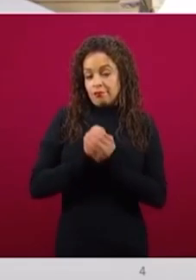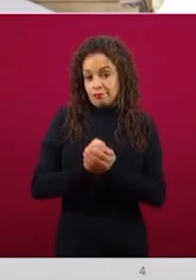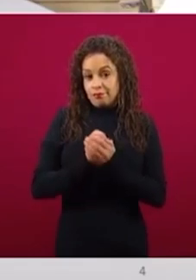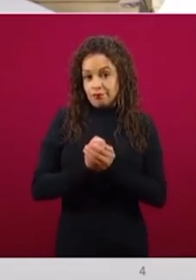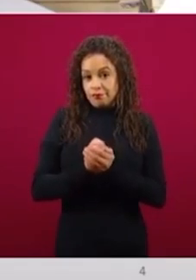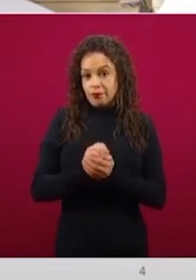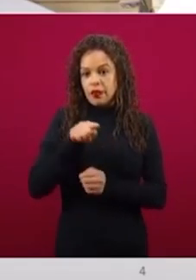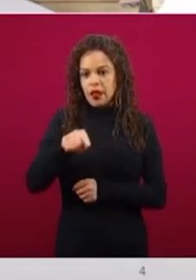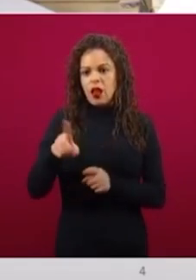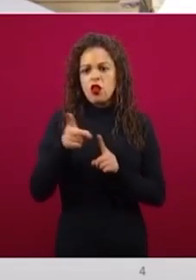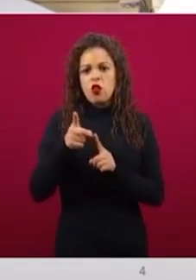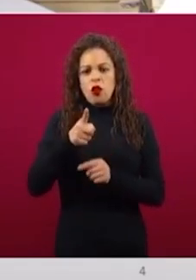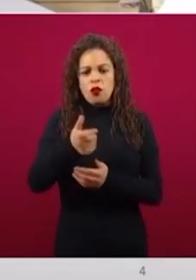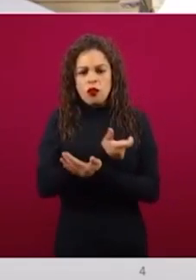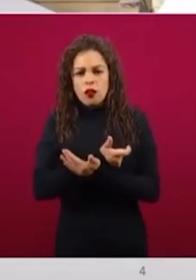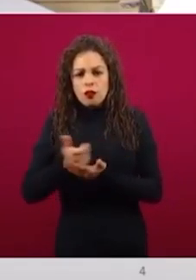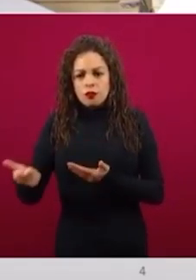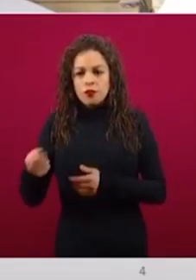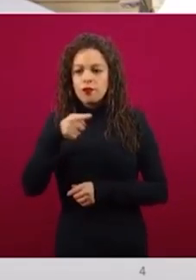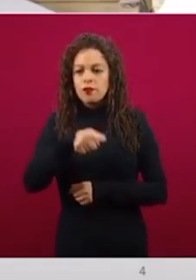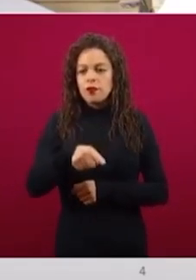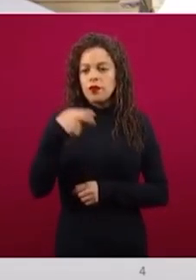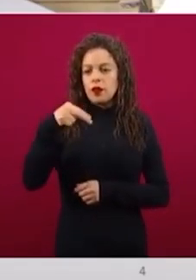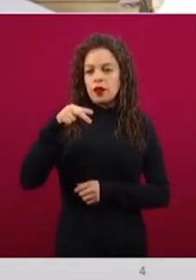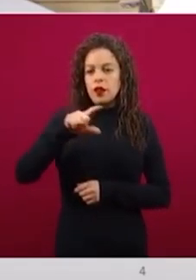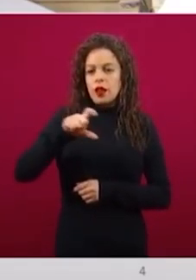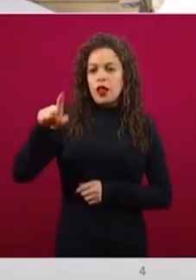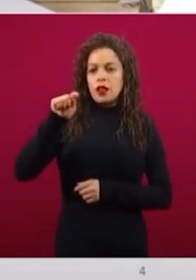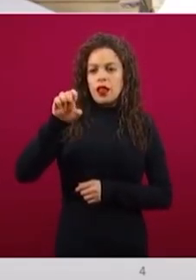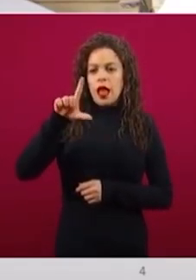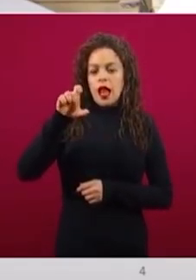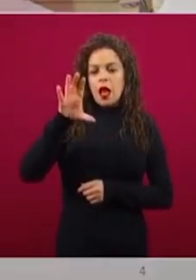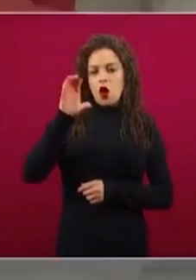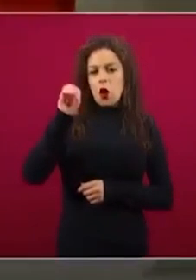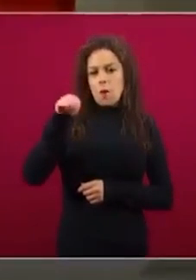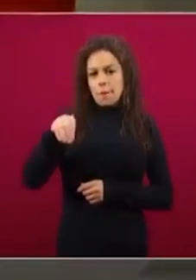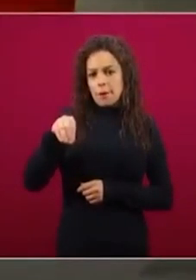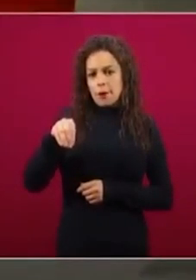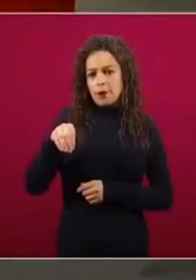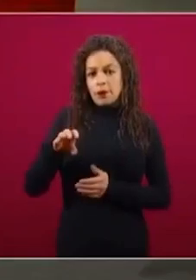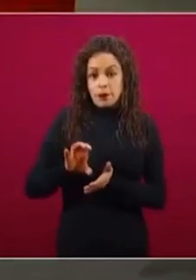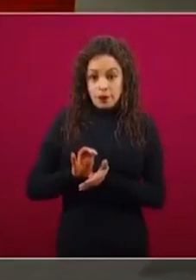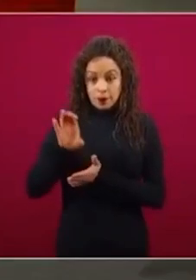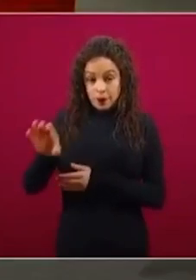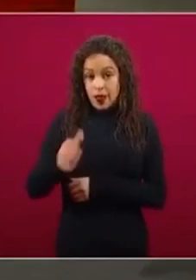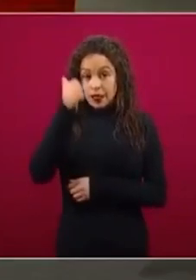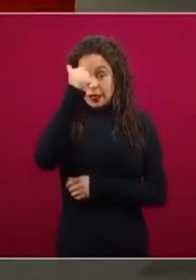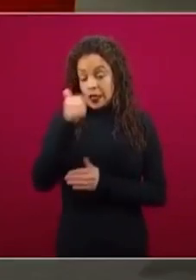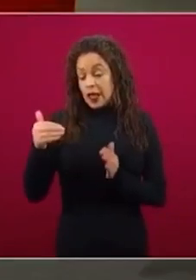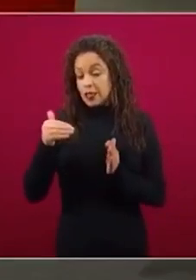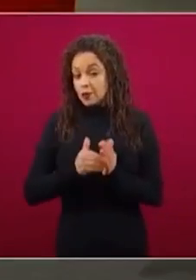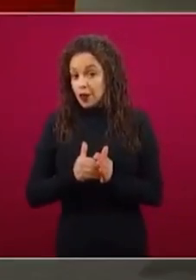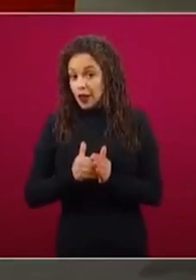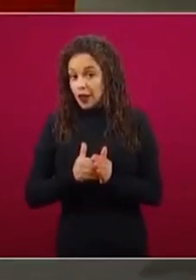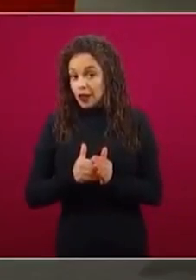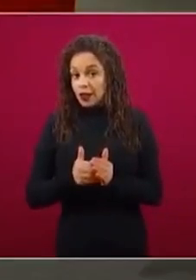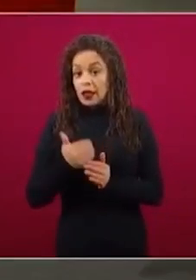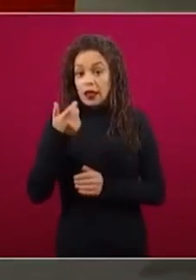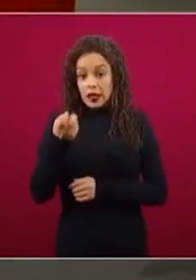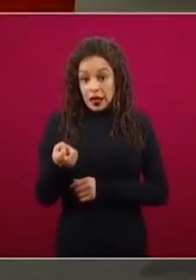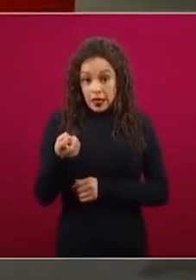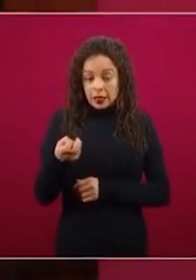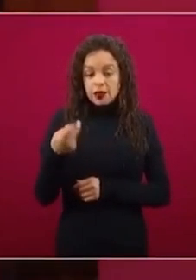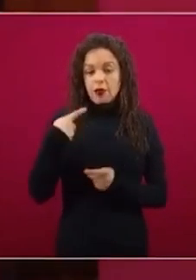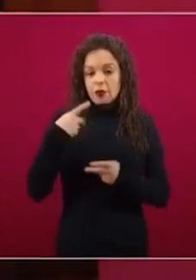los telecoms. Nos ayudan las oficinas de telecom a entregar los 6,000 pesos y ahí mismo las personas hacen sus